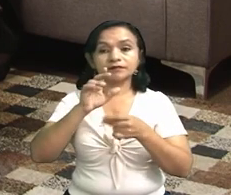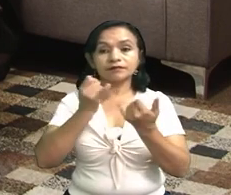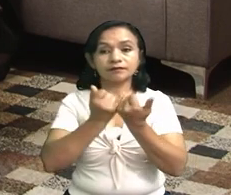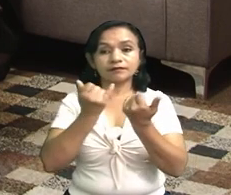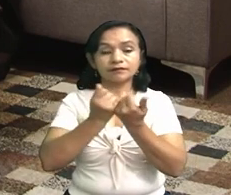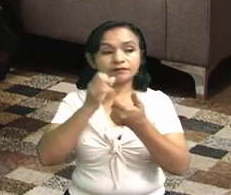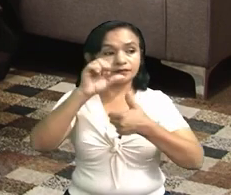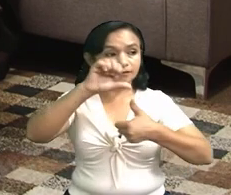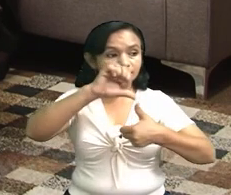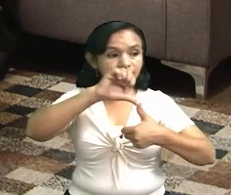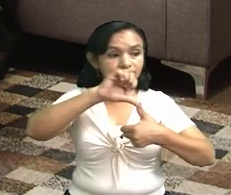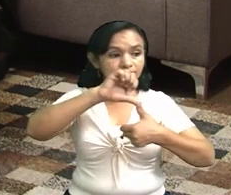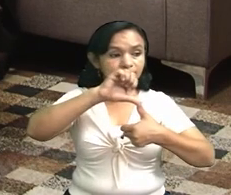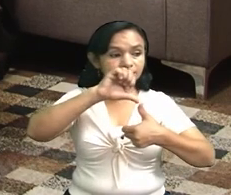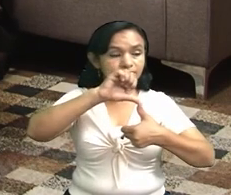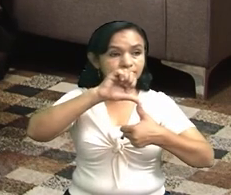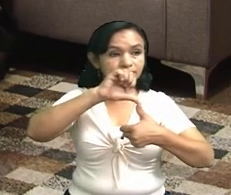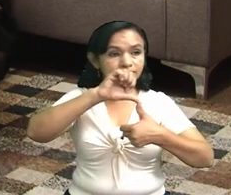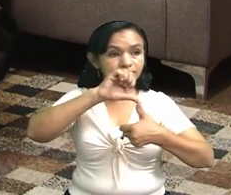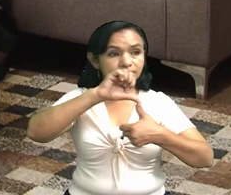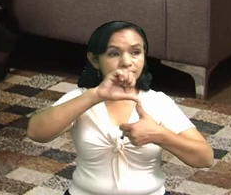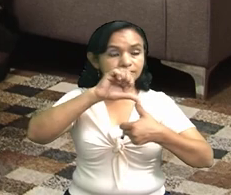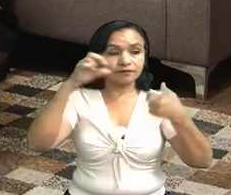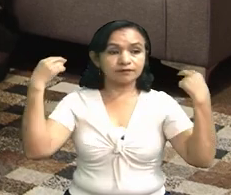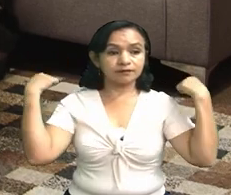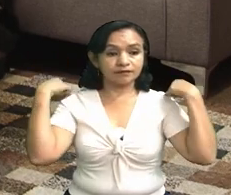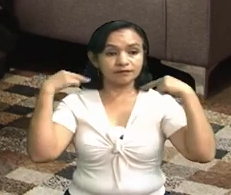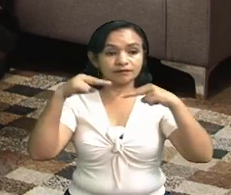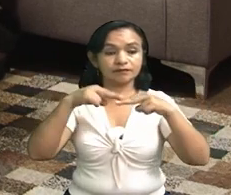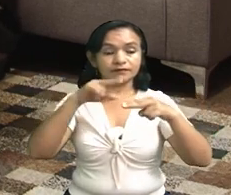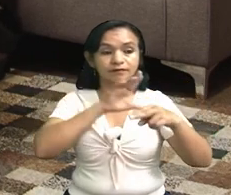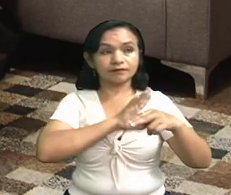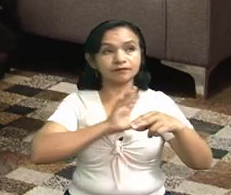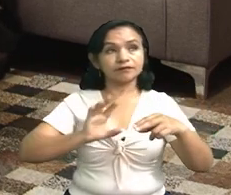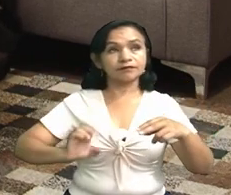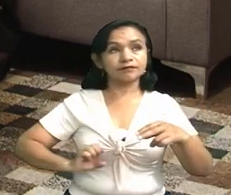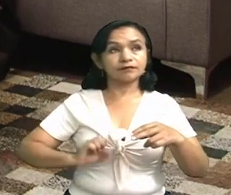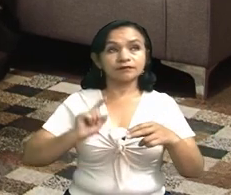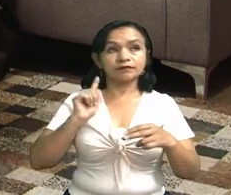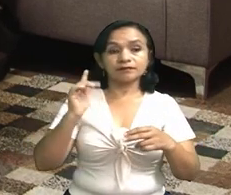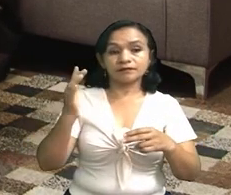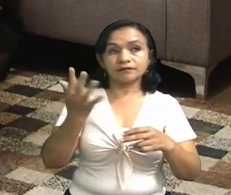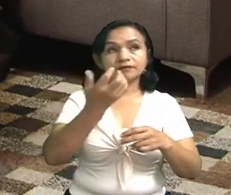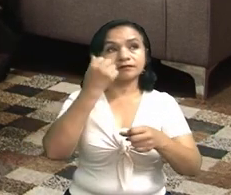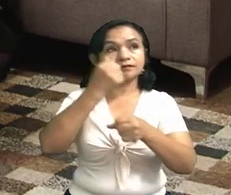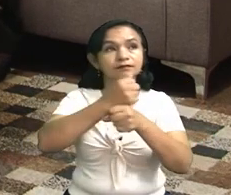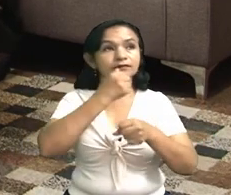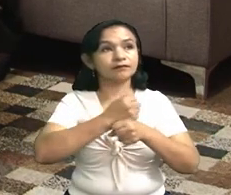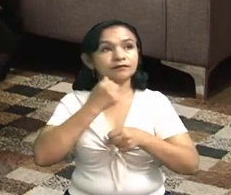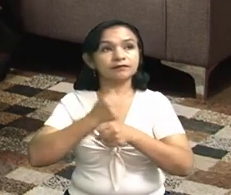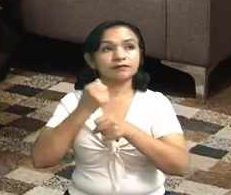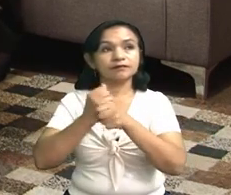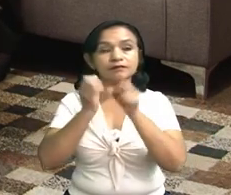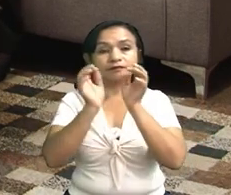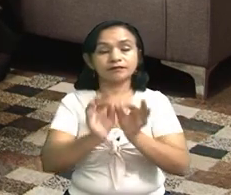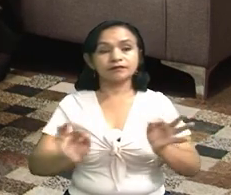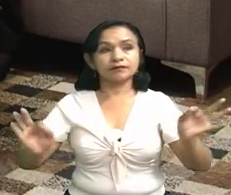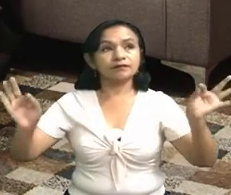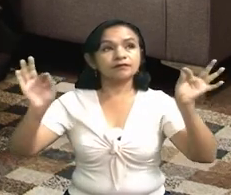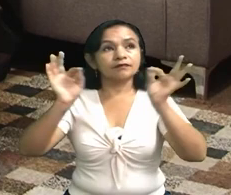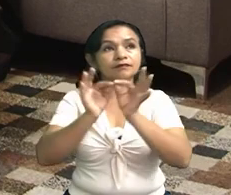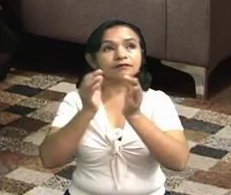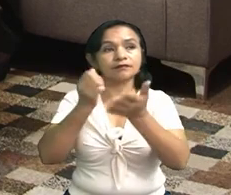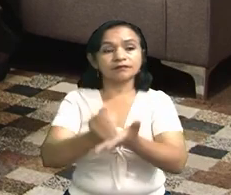representando Centroamérica, pero era procedente de El Salvador. Entonces fue una gira de trabajo muy interesante porque a nosotros